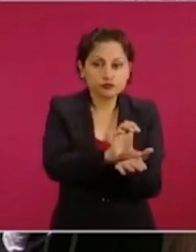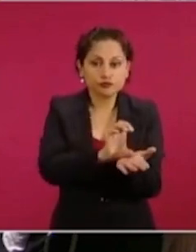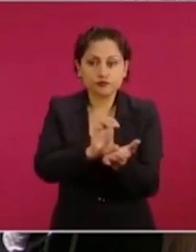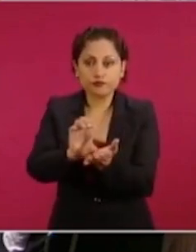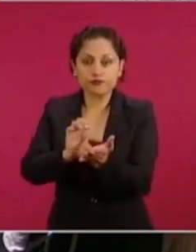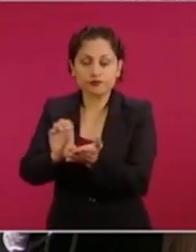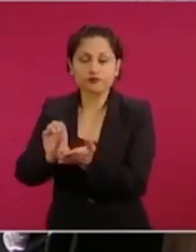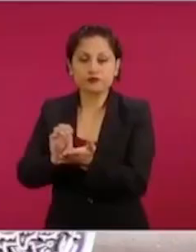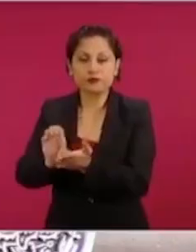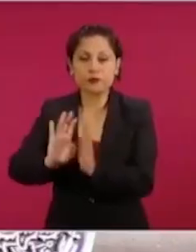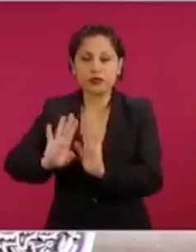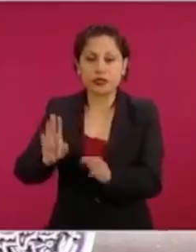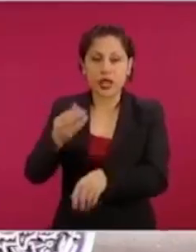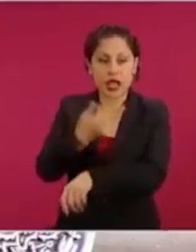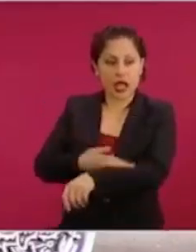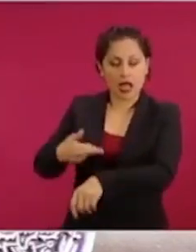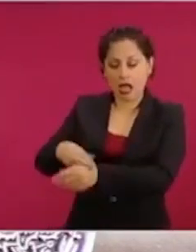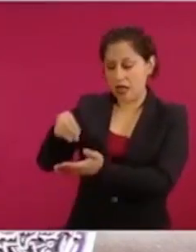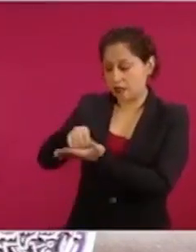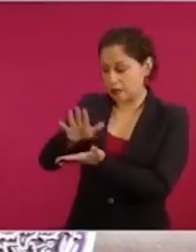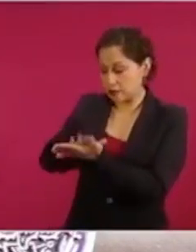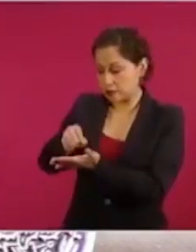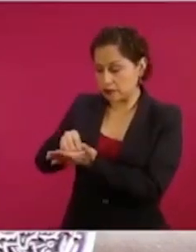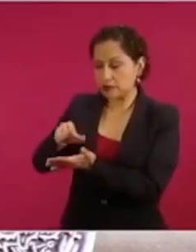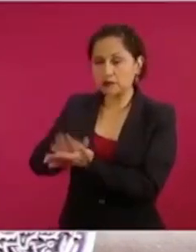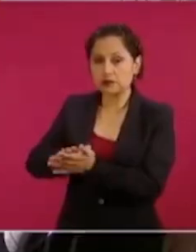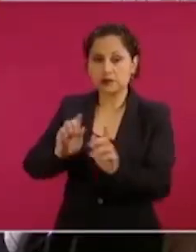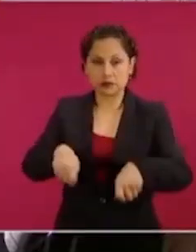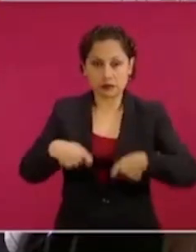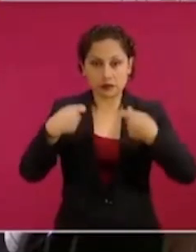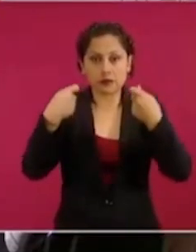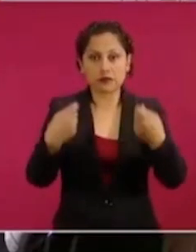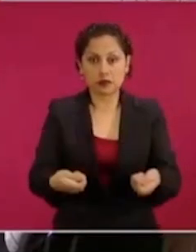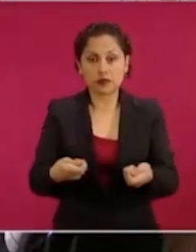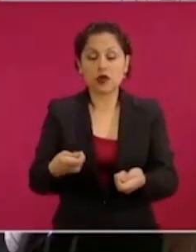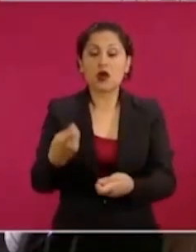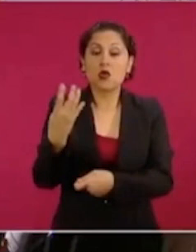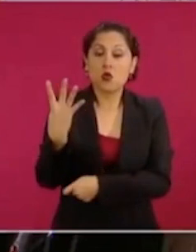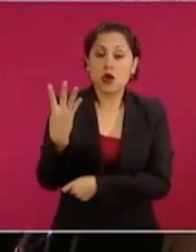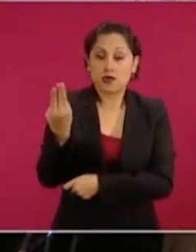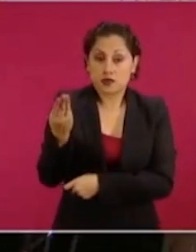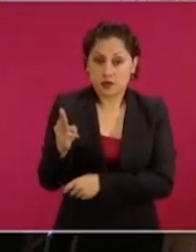aprobados y van a empezar a ser dispersados a partir del 4 de mayo?